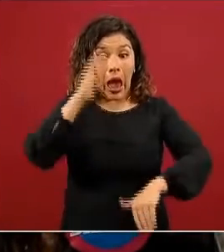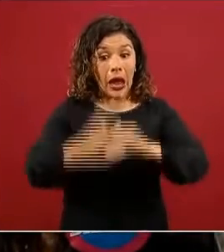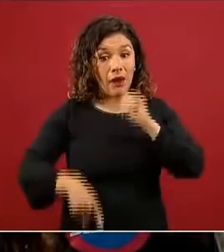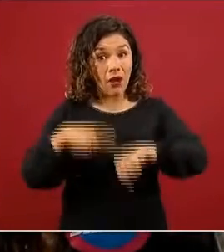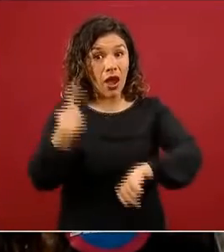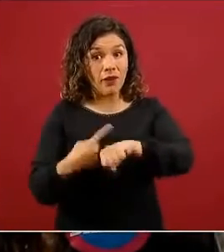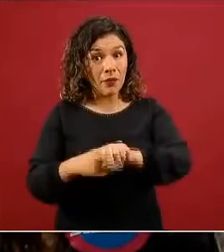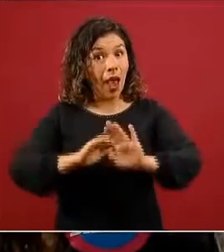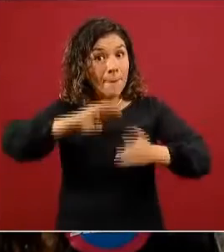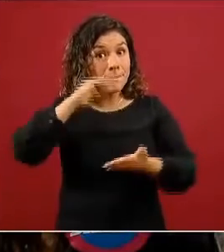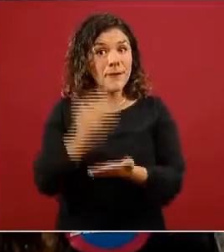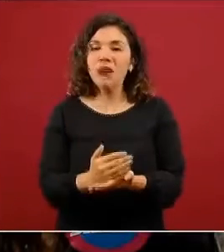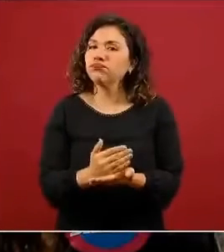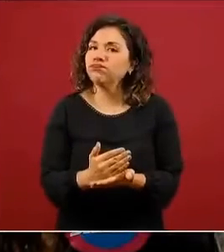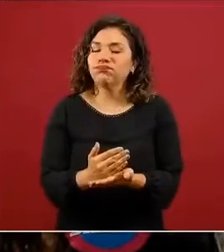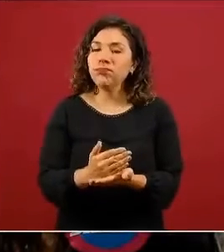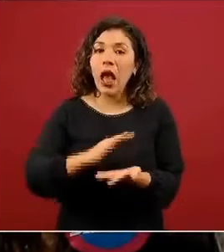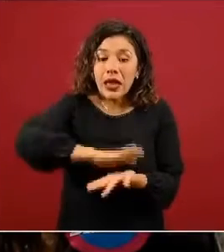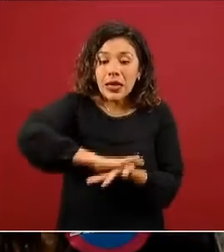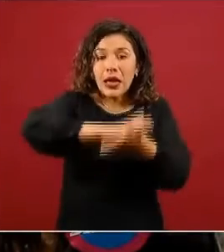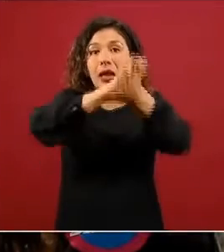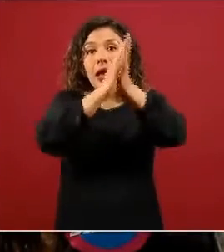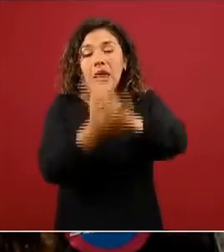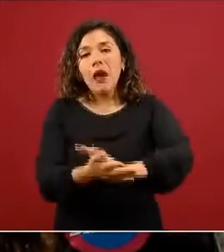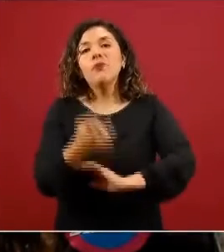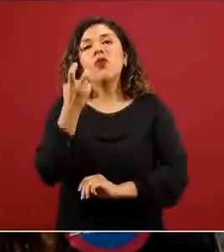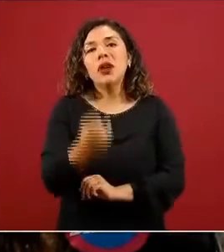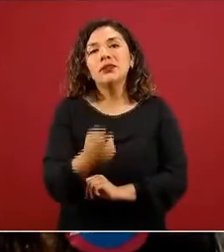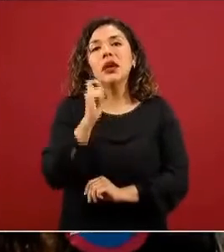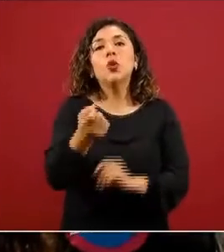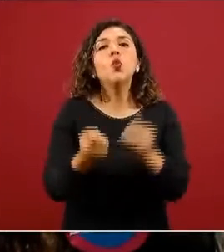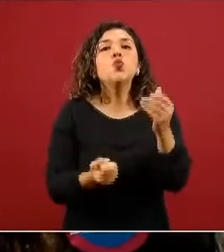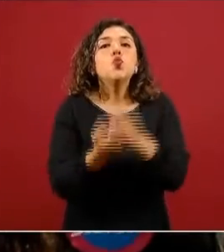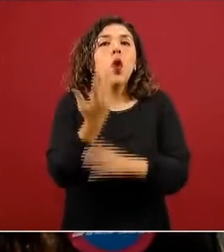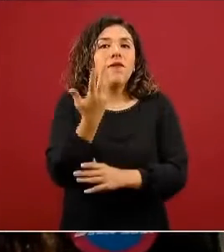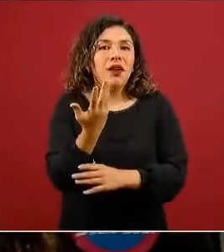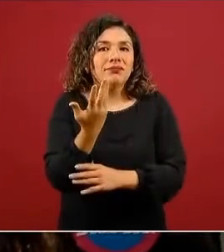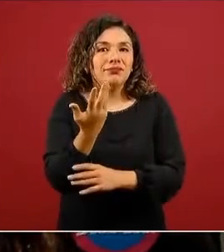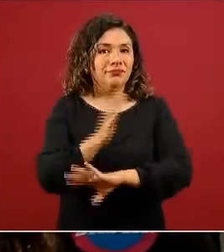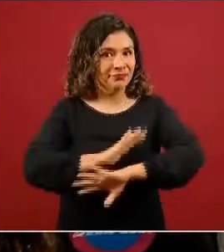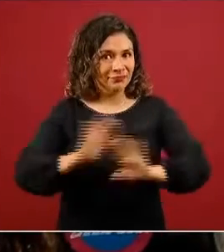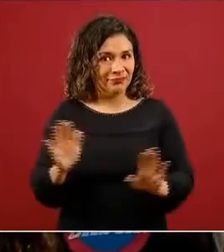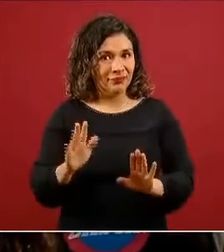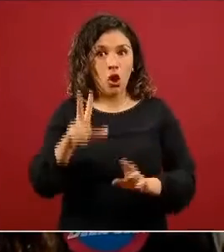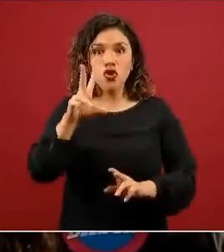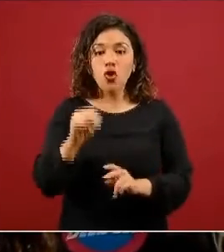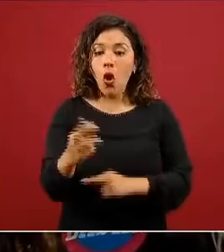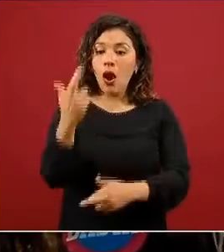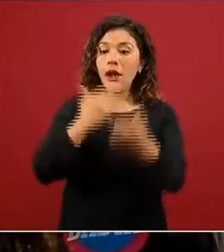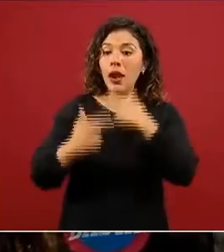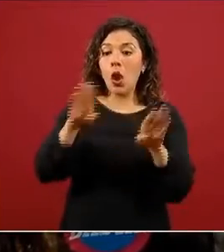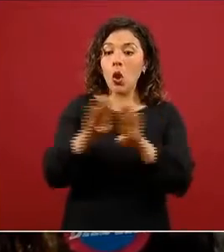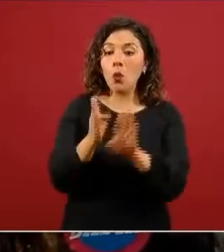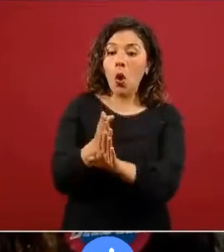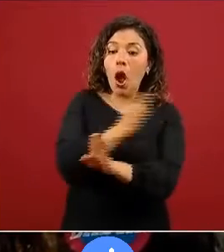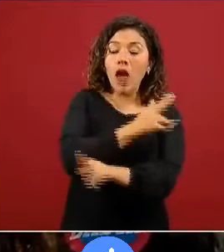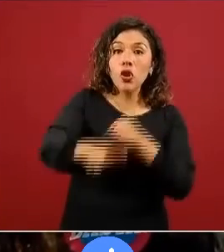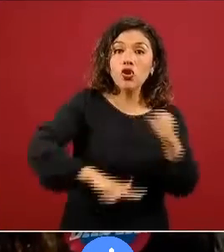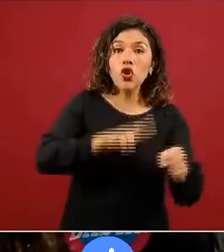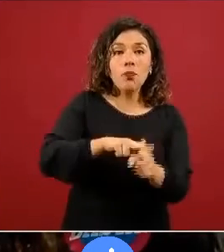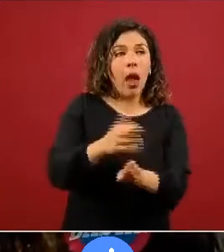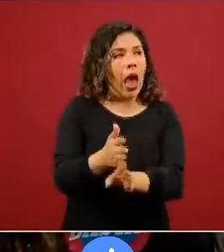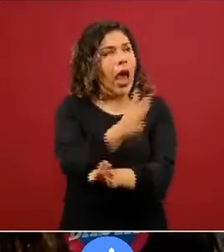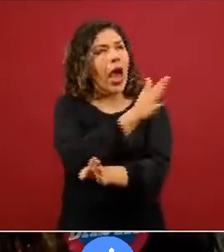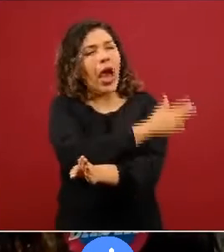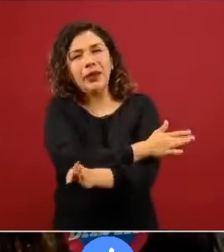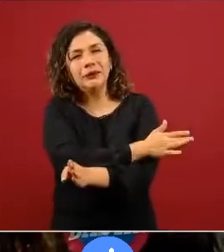acababa la epidemia. El cambio hacia la nueva normalidad fue precisamente que es nueva. No es regresar a lo normal de todos